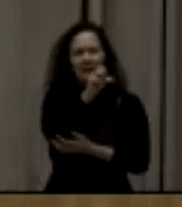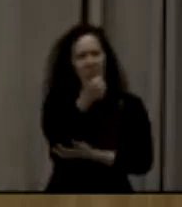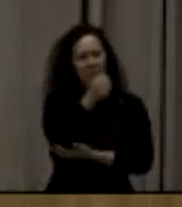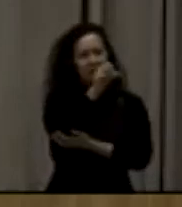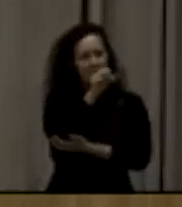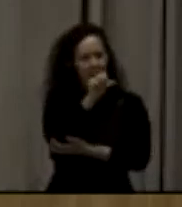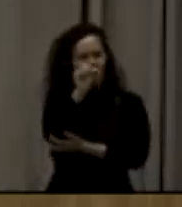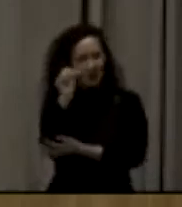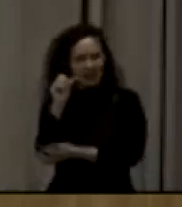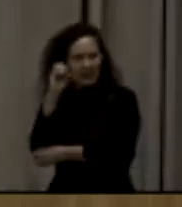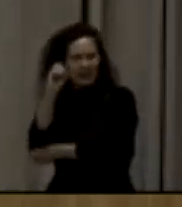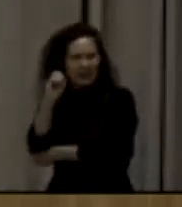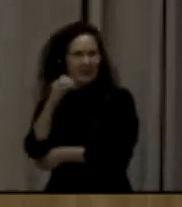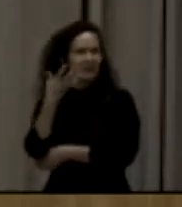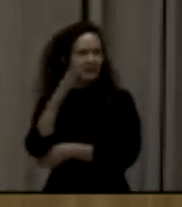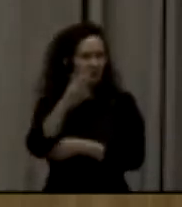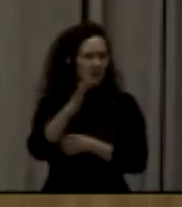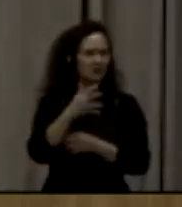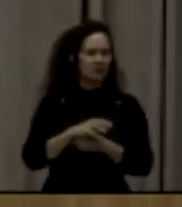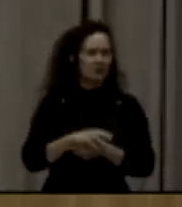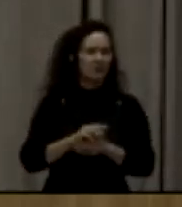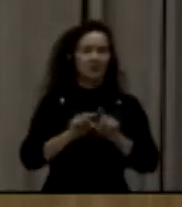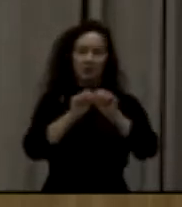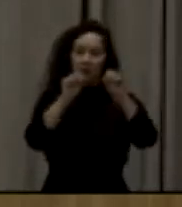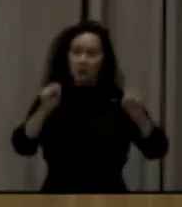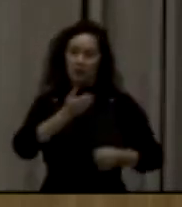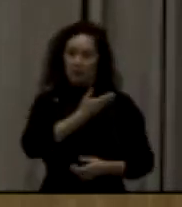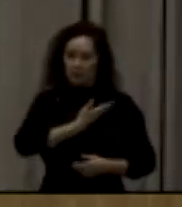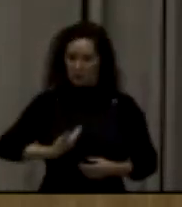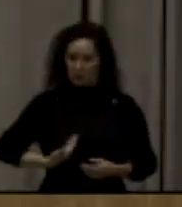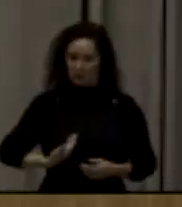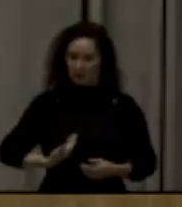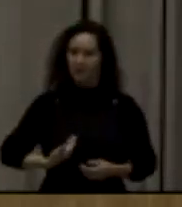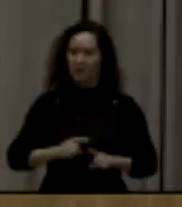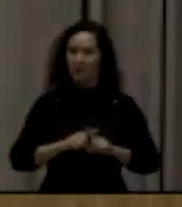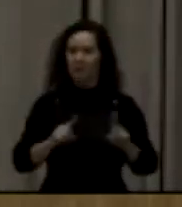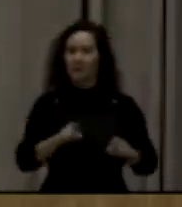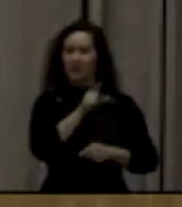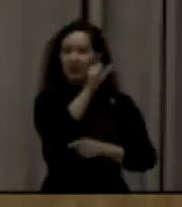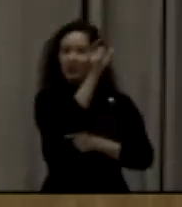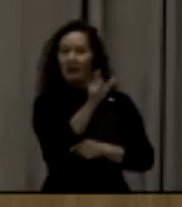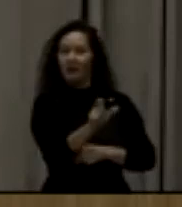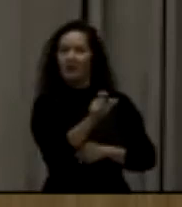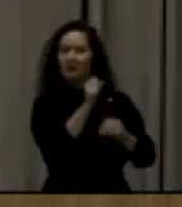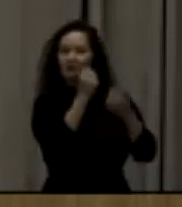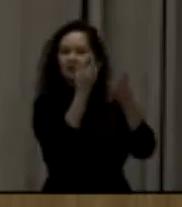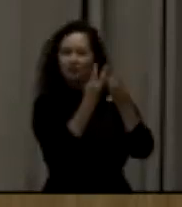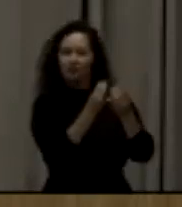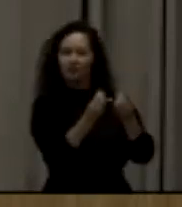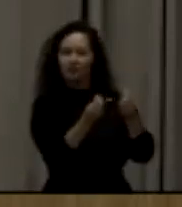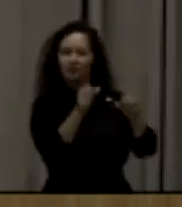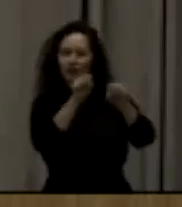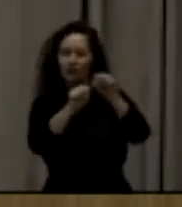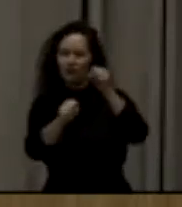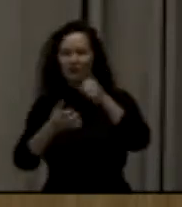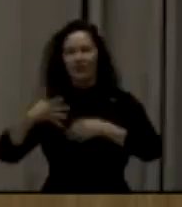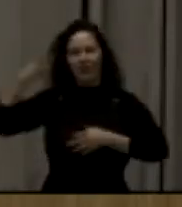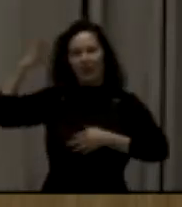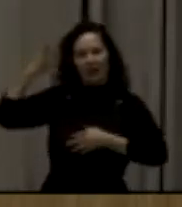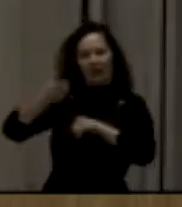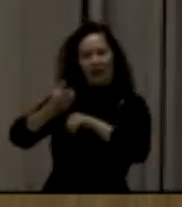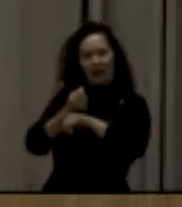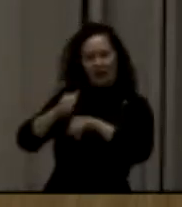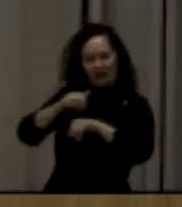o menos bismarqueadas pero era un sistema público pero ellos cómo lo fueron desmontando bueno en el discurso del neoliberalismo